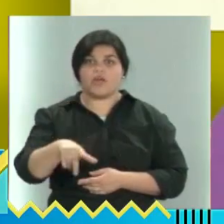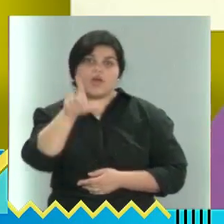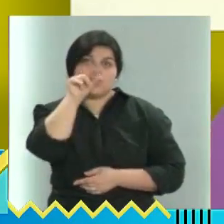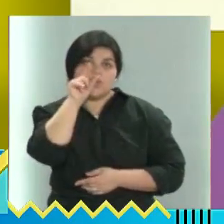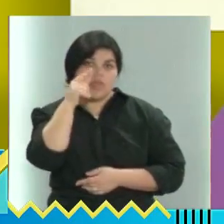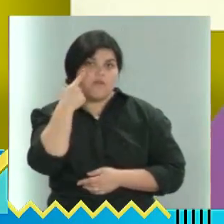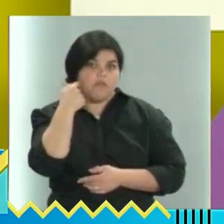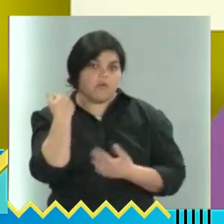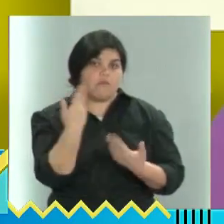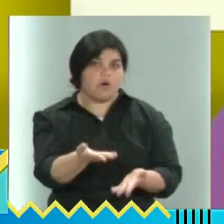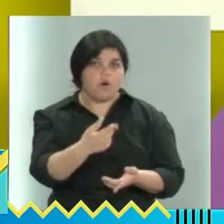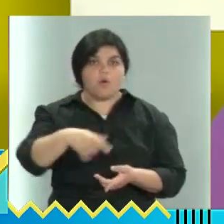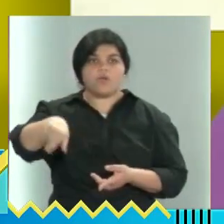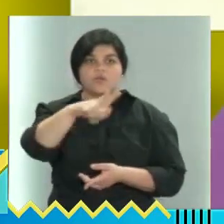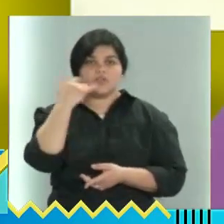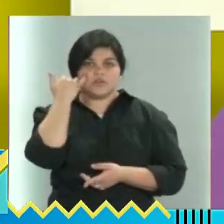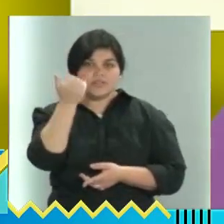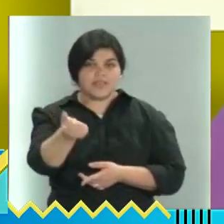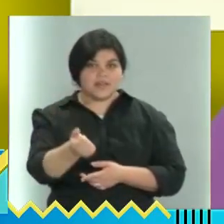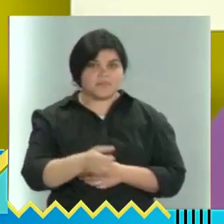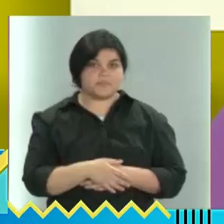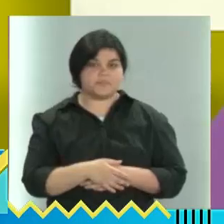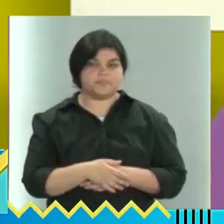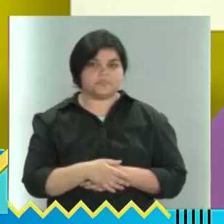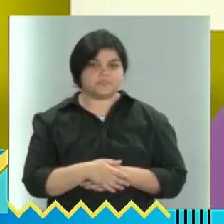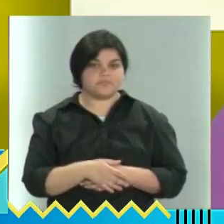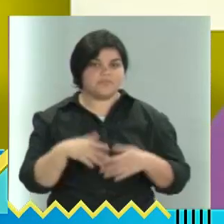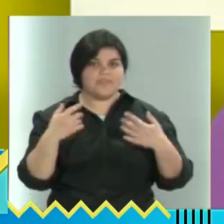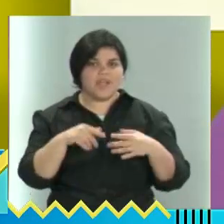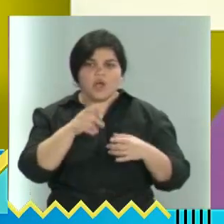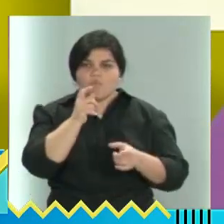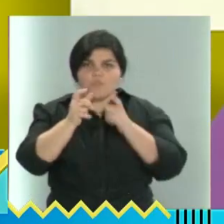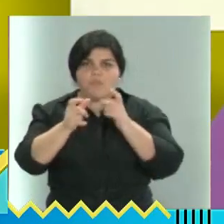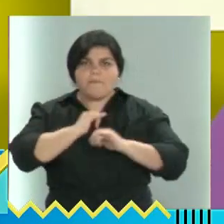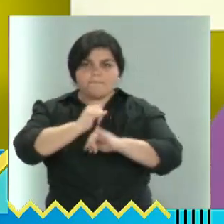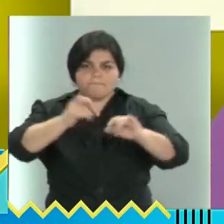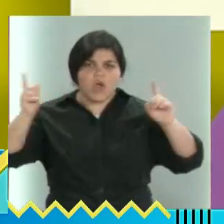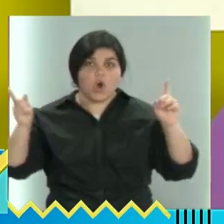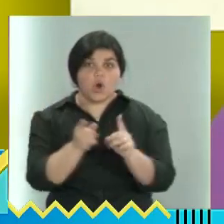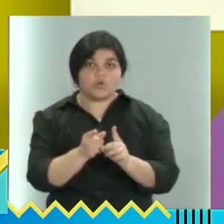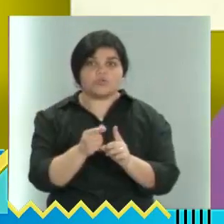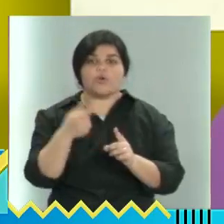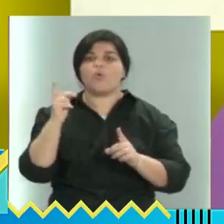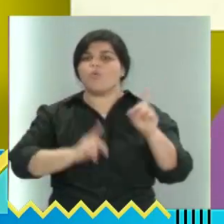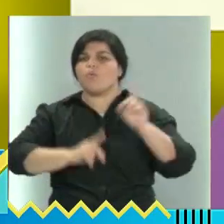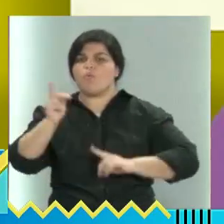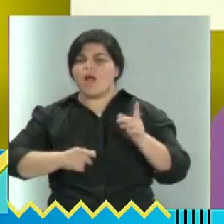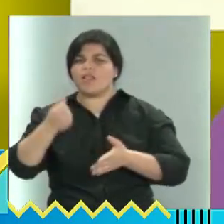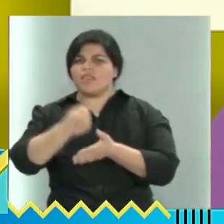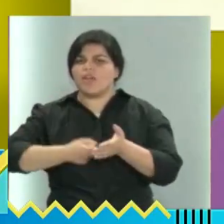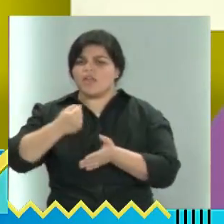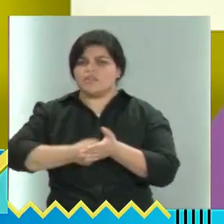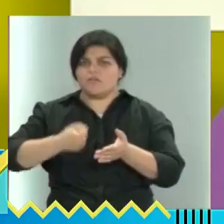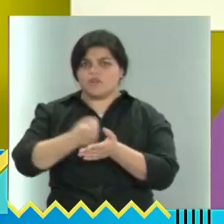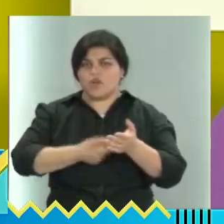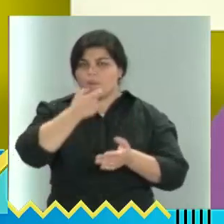en vivo. En este caso ellos tienen el desafío, ¿sí?, de decir en muy pocas palabras cuáles son justamente los desafíos de la arquitectura